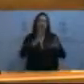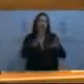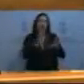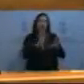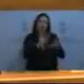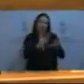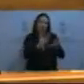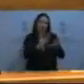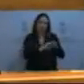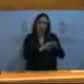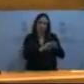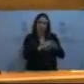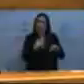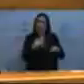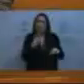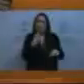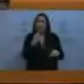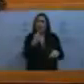tildé